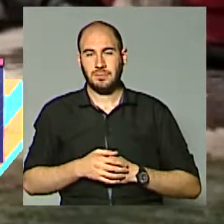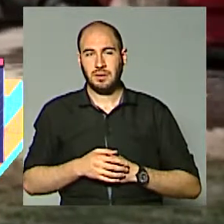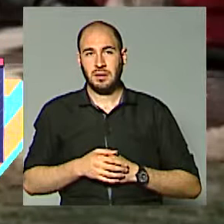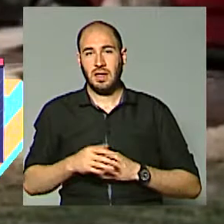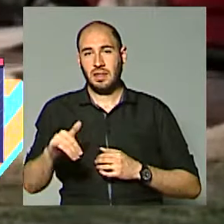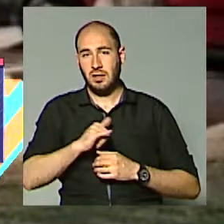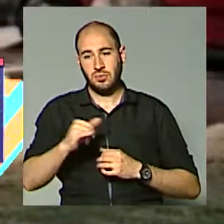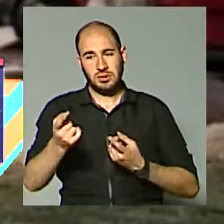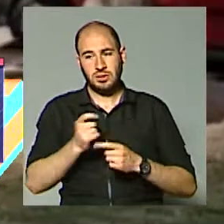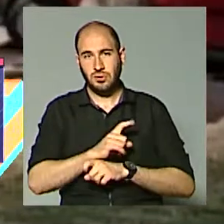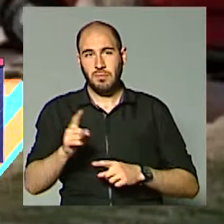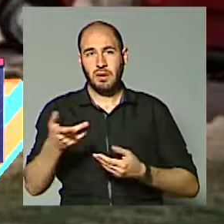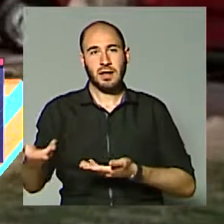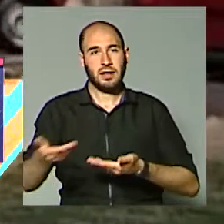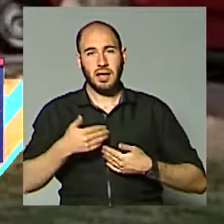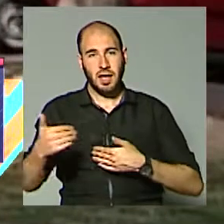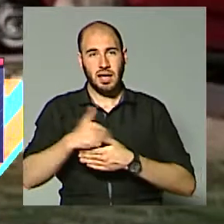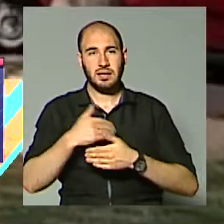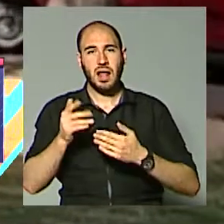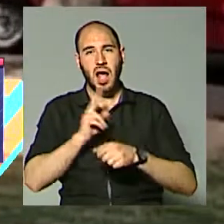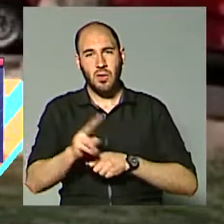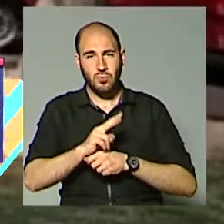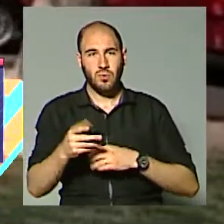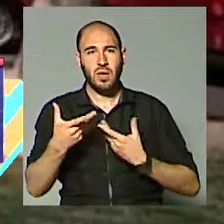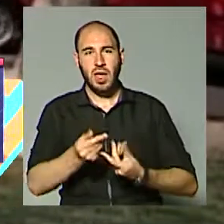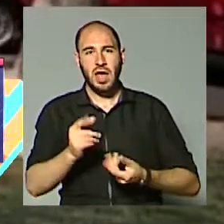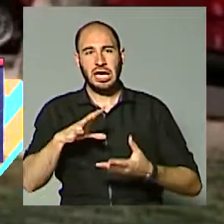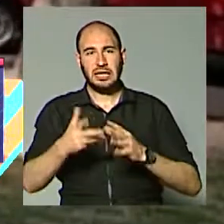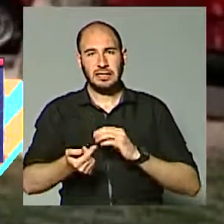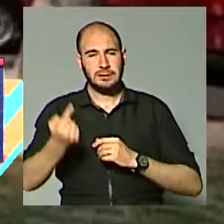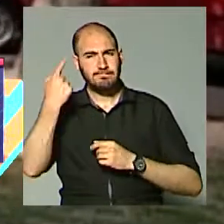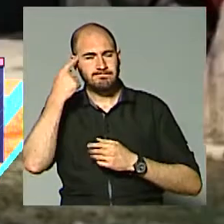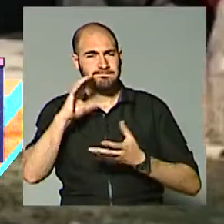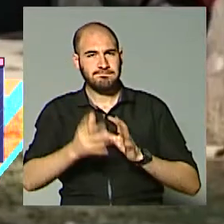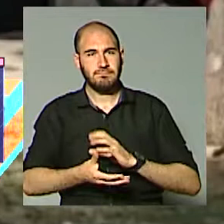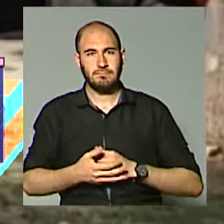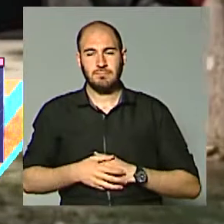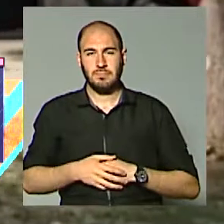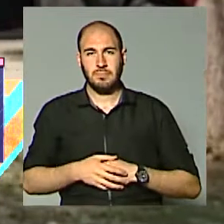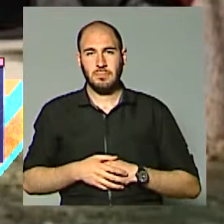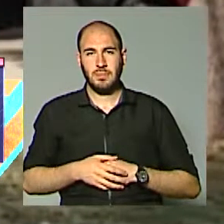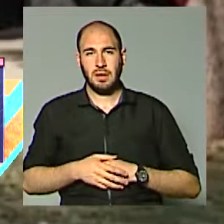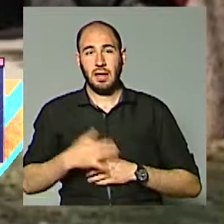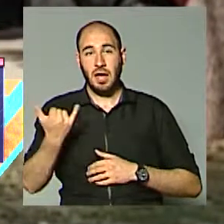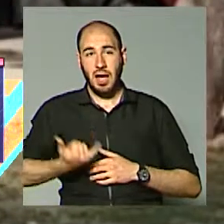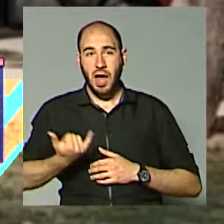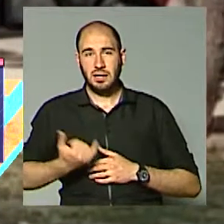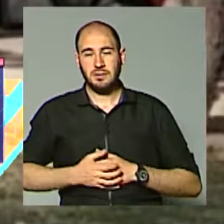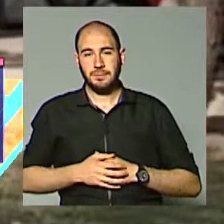una denuncia para poder alojarlas, contenerlas y pensar una estrategia. Existe, por